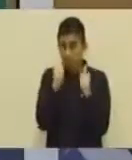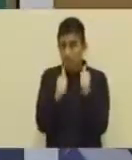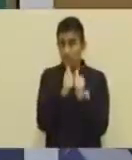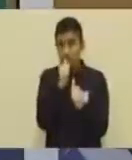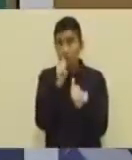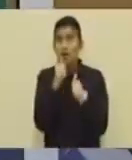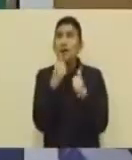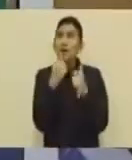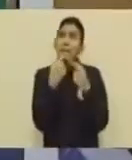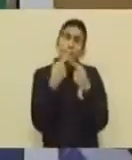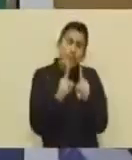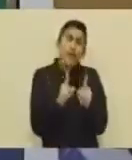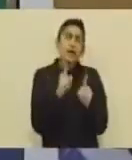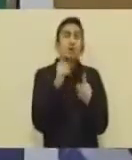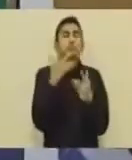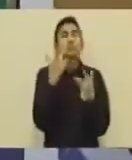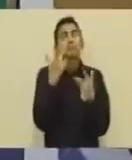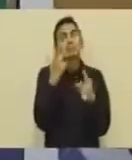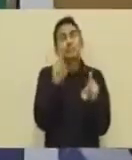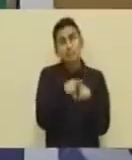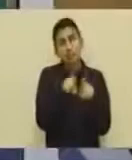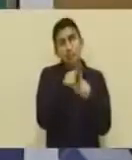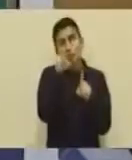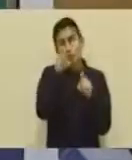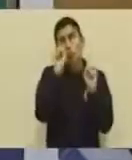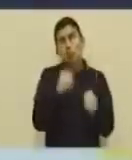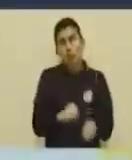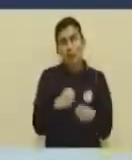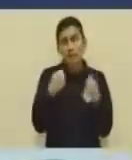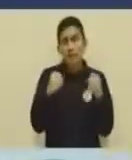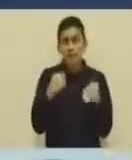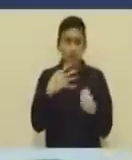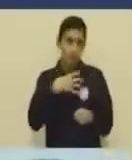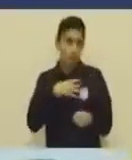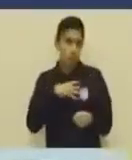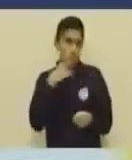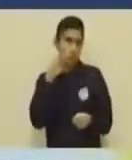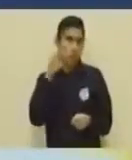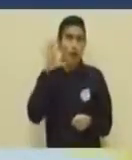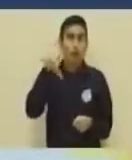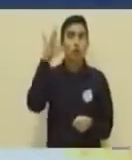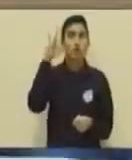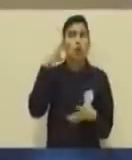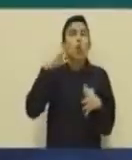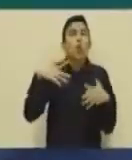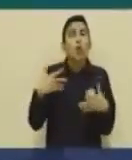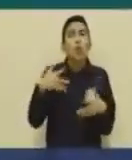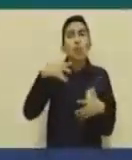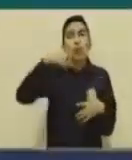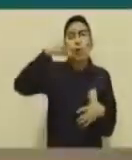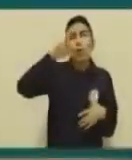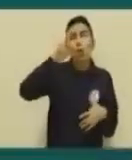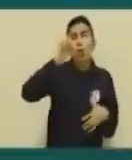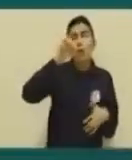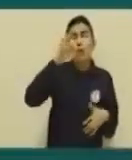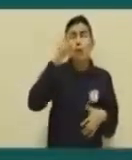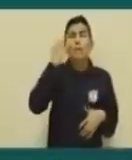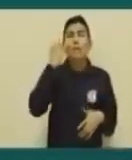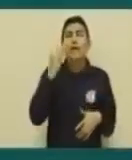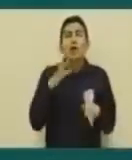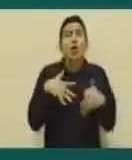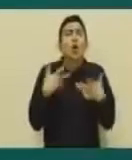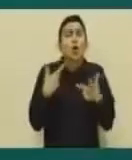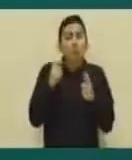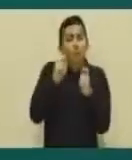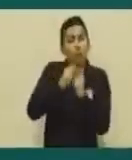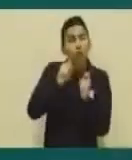Pero vamos a tener que realizar nosotros, encontrar cuál fue el promedio de esas puntuaciones